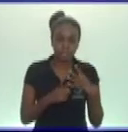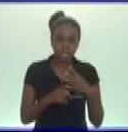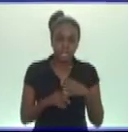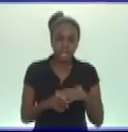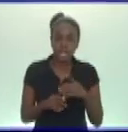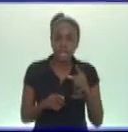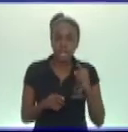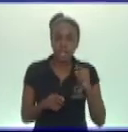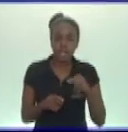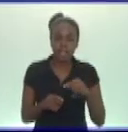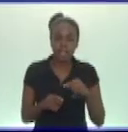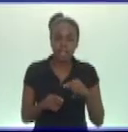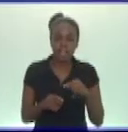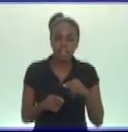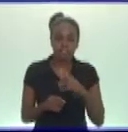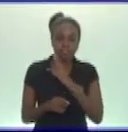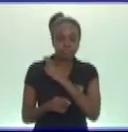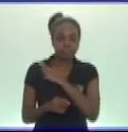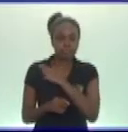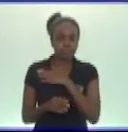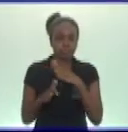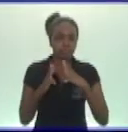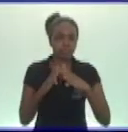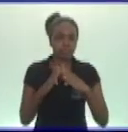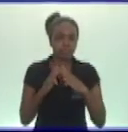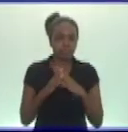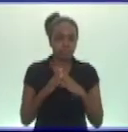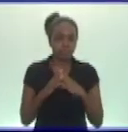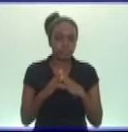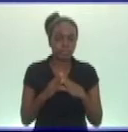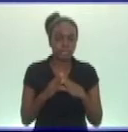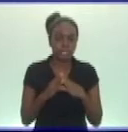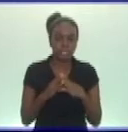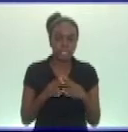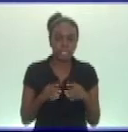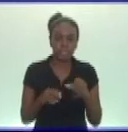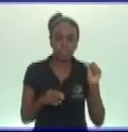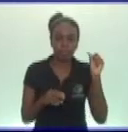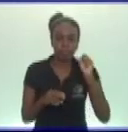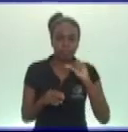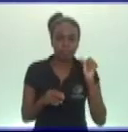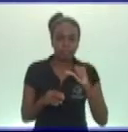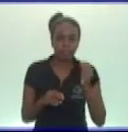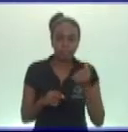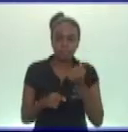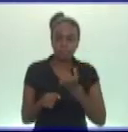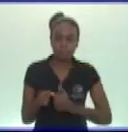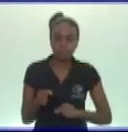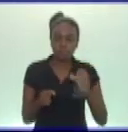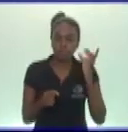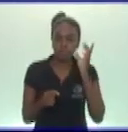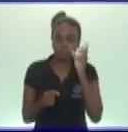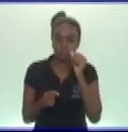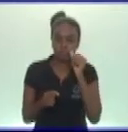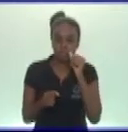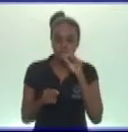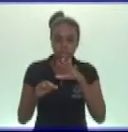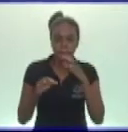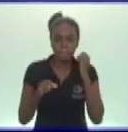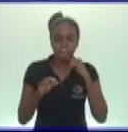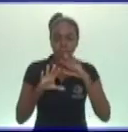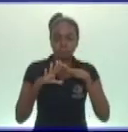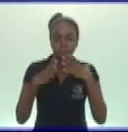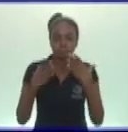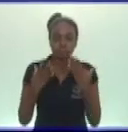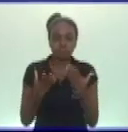dispone, llega a entrar en un proceso totalmente de violencia con su hijo y al igual que el resto de los personajes, esto